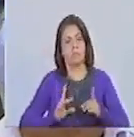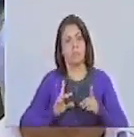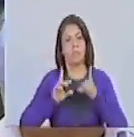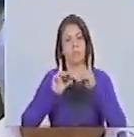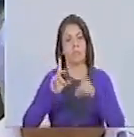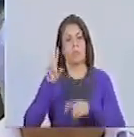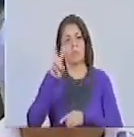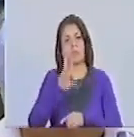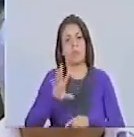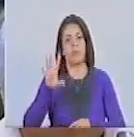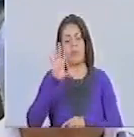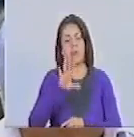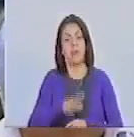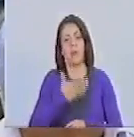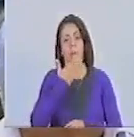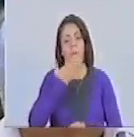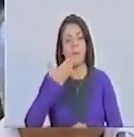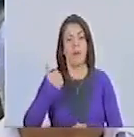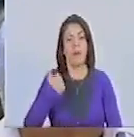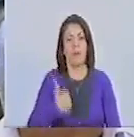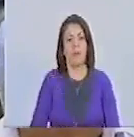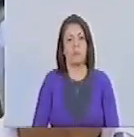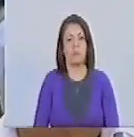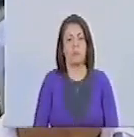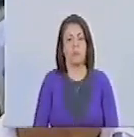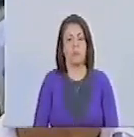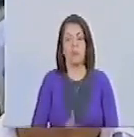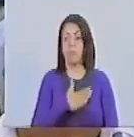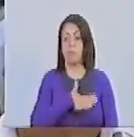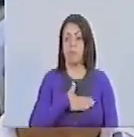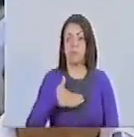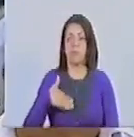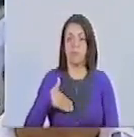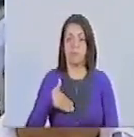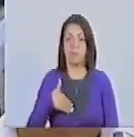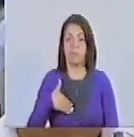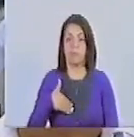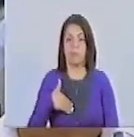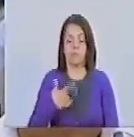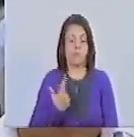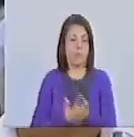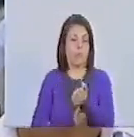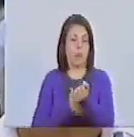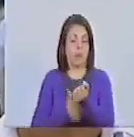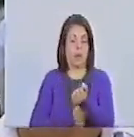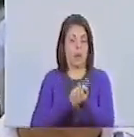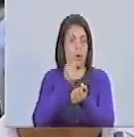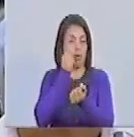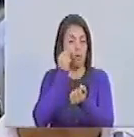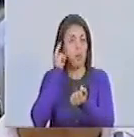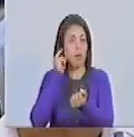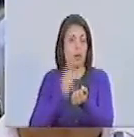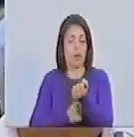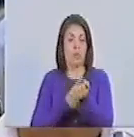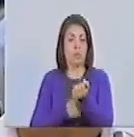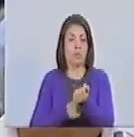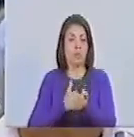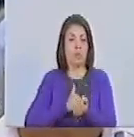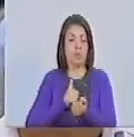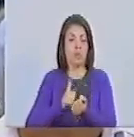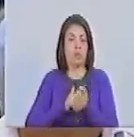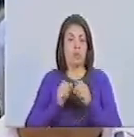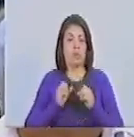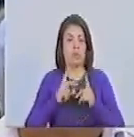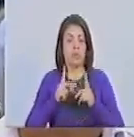por una Venezuela mejor. Quiero, hermano, hermana, aprovechar